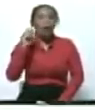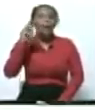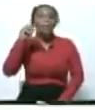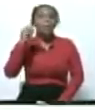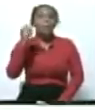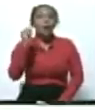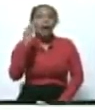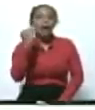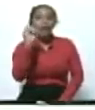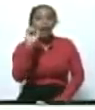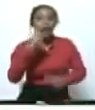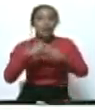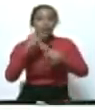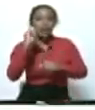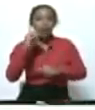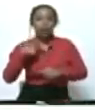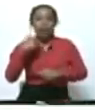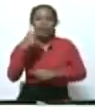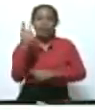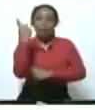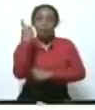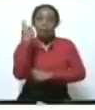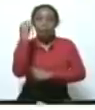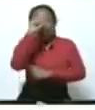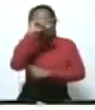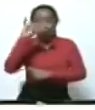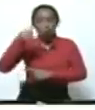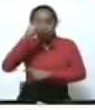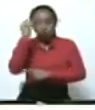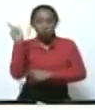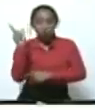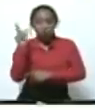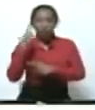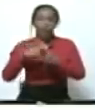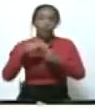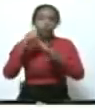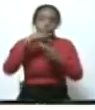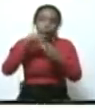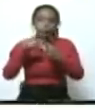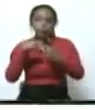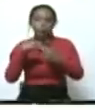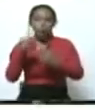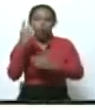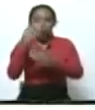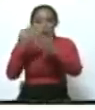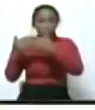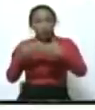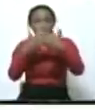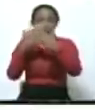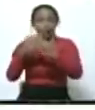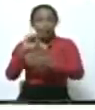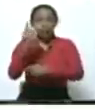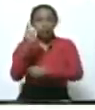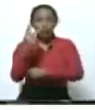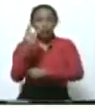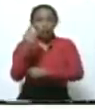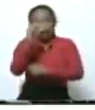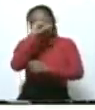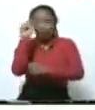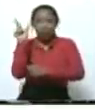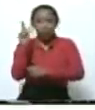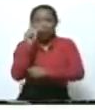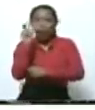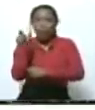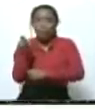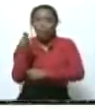Mariexi Belandi, voy a decir primero el del PSUV y de la JPSUV, dos estudiantes de secundaria, PSUV Wilkerman